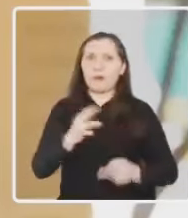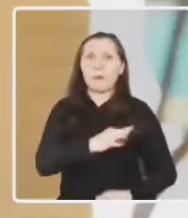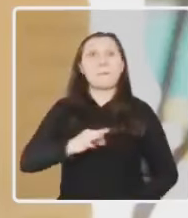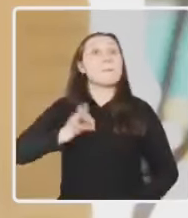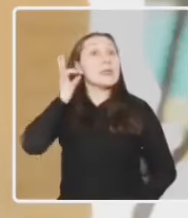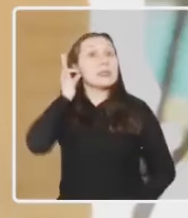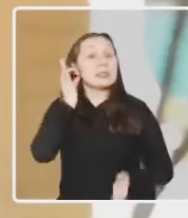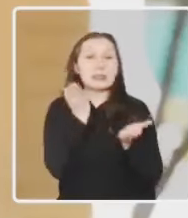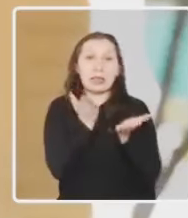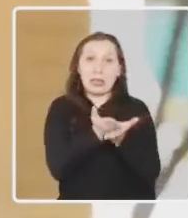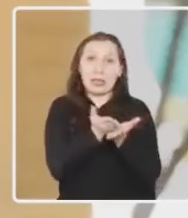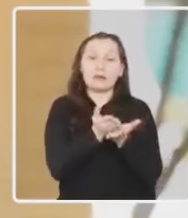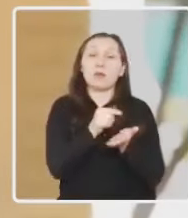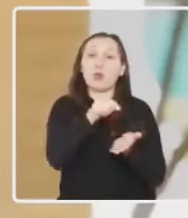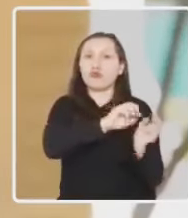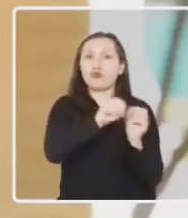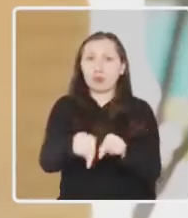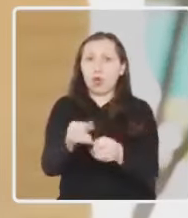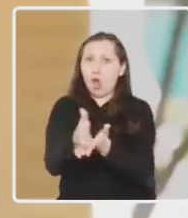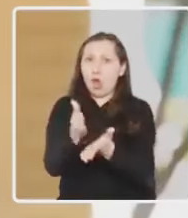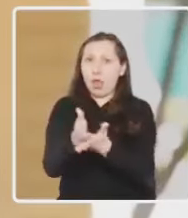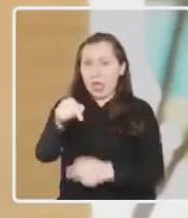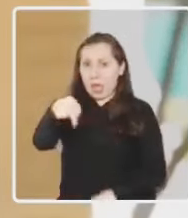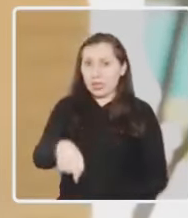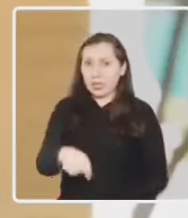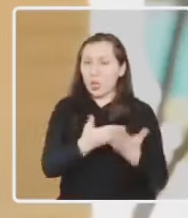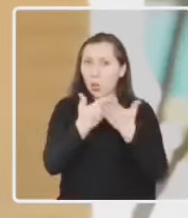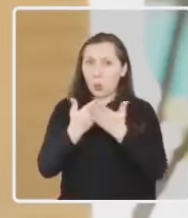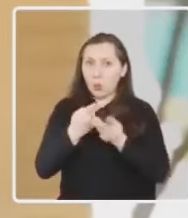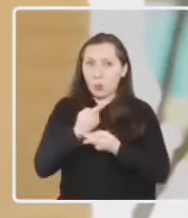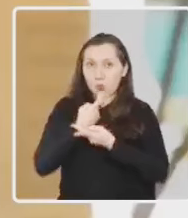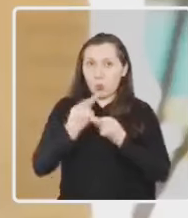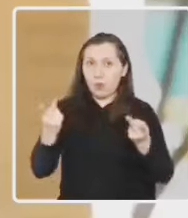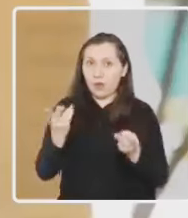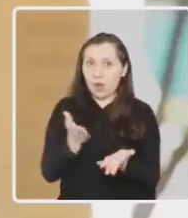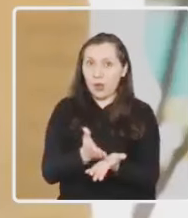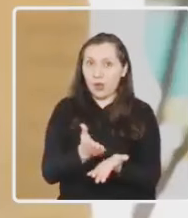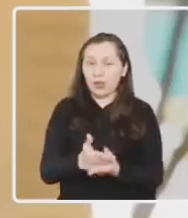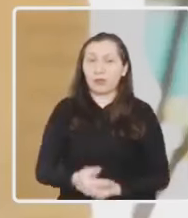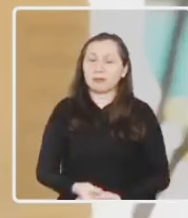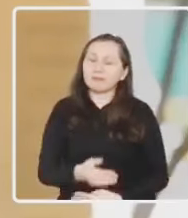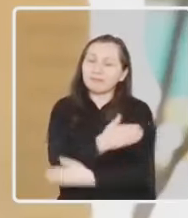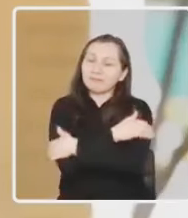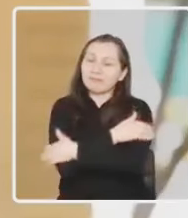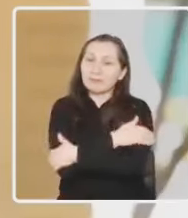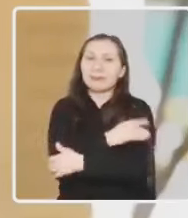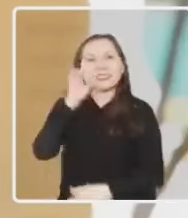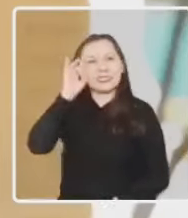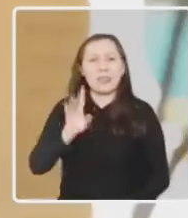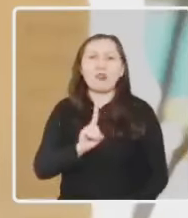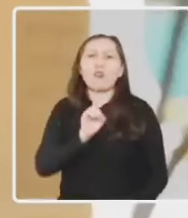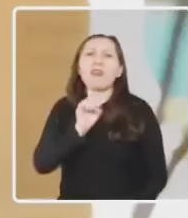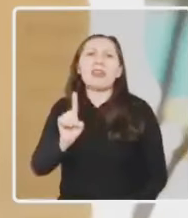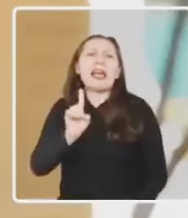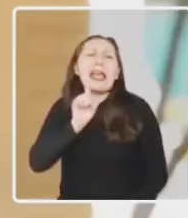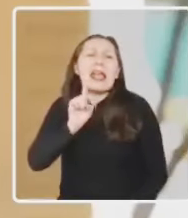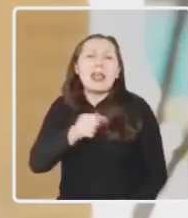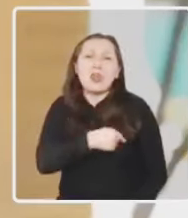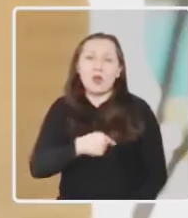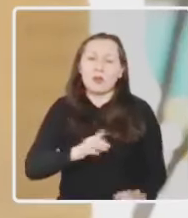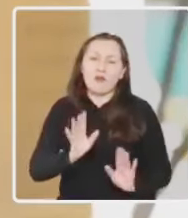Estado, tiene su hija acá en el colegio, en una escuela pública. Un abrazo grande, ya sabe quién es, no voy a nombrarla para